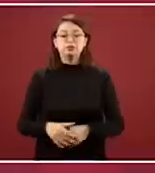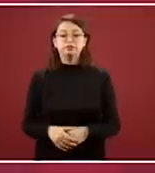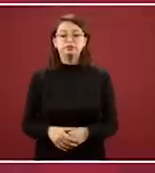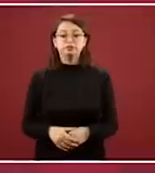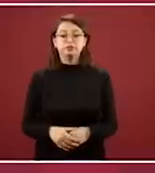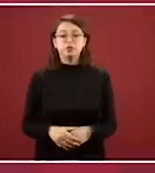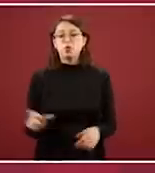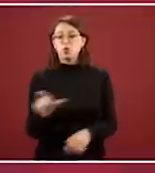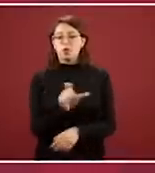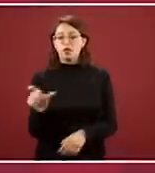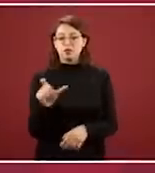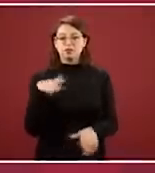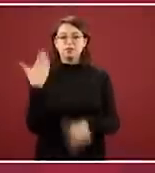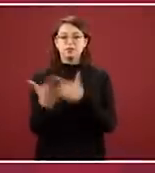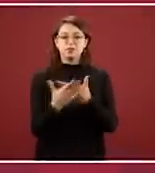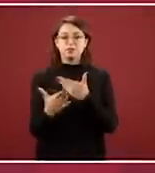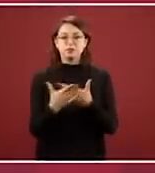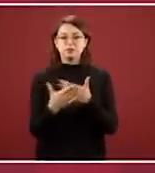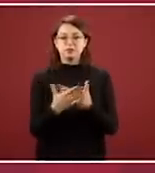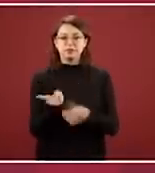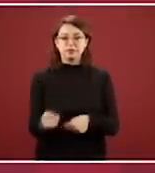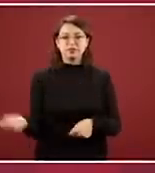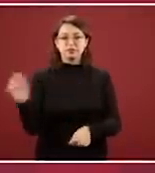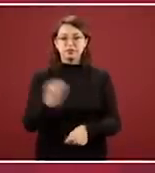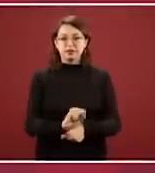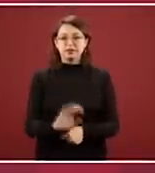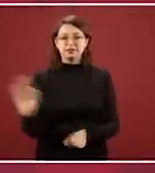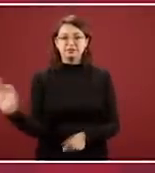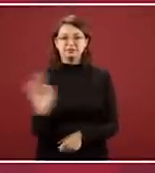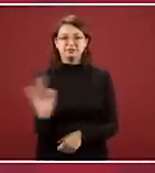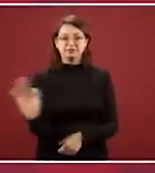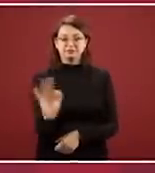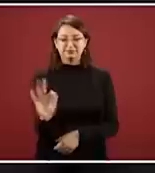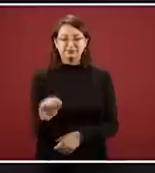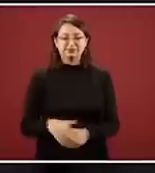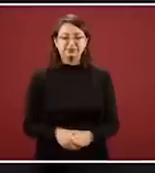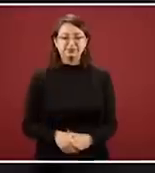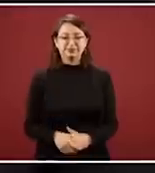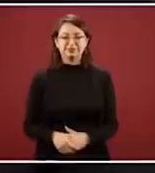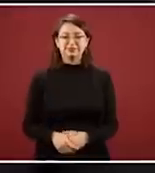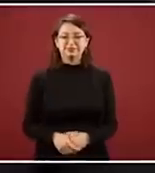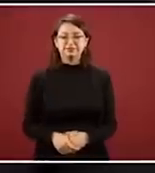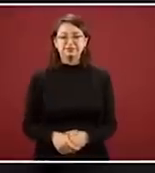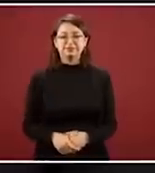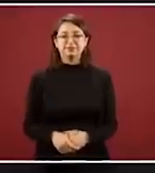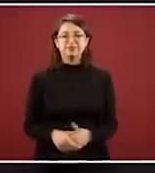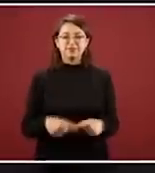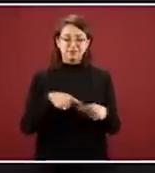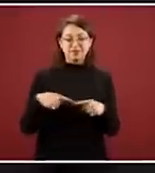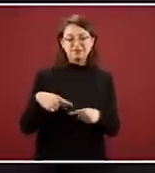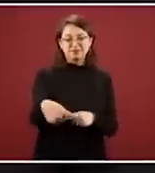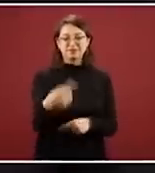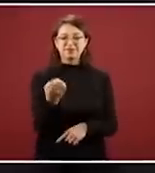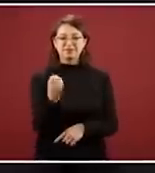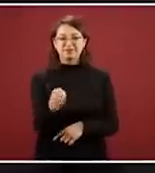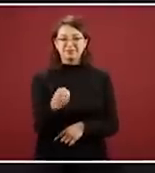la semana próxima, posiblemente. Es decir, en este mes.